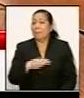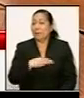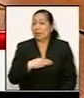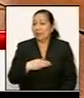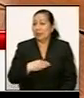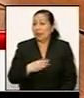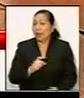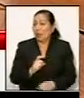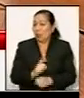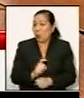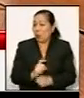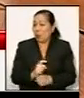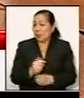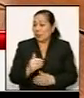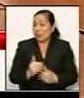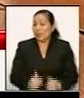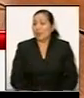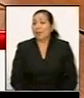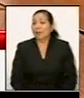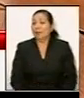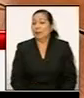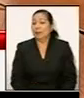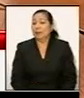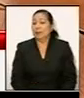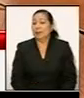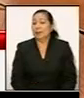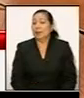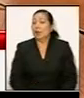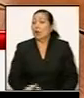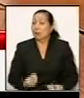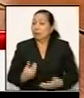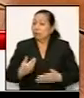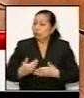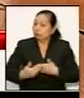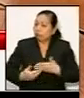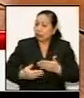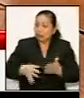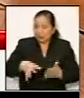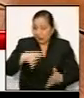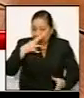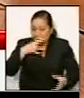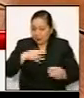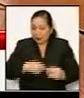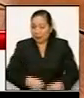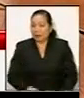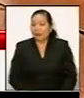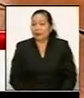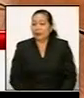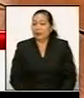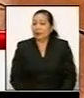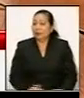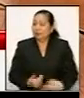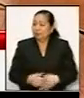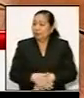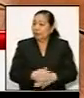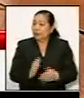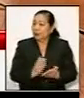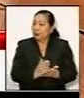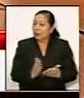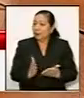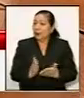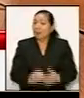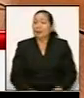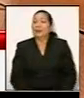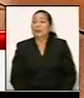en el ministerio de educación que va viendo cómo va avanzando los procesos de aprendizaje y vamos tratando a partir de estas